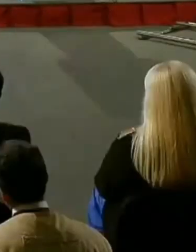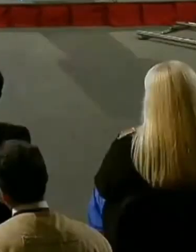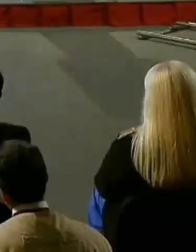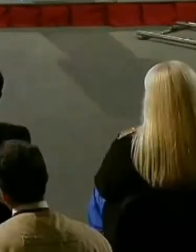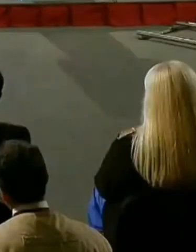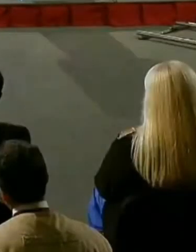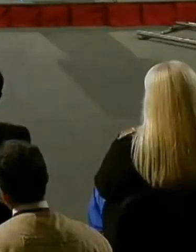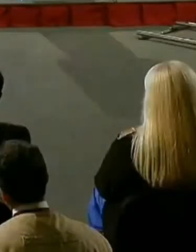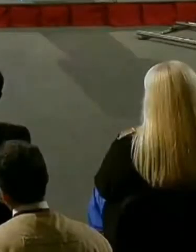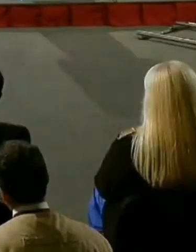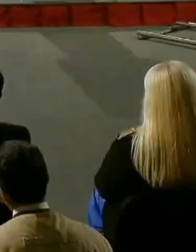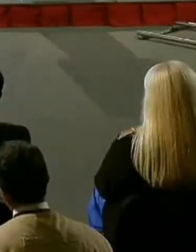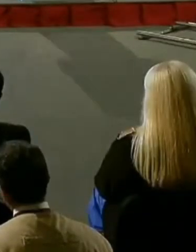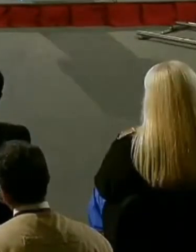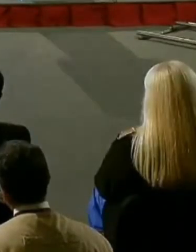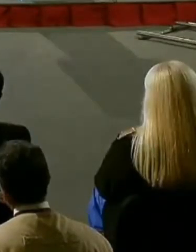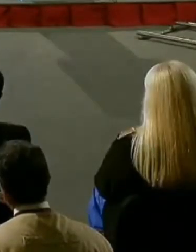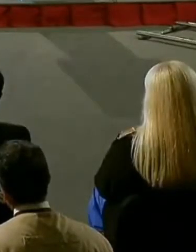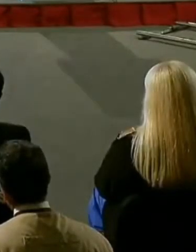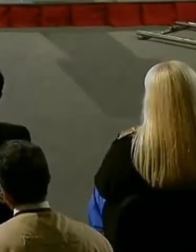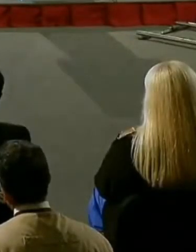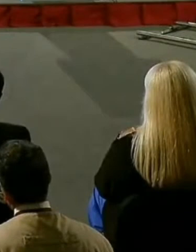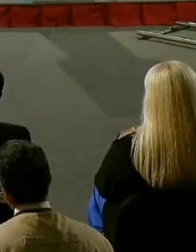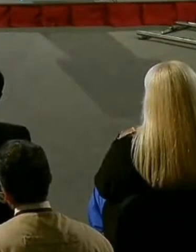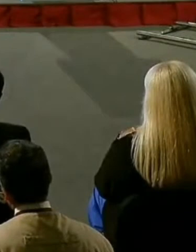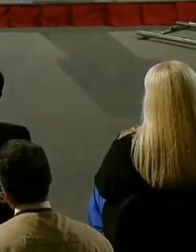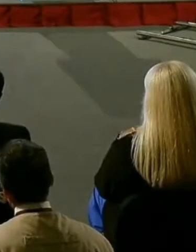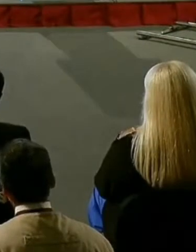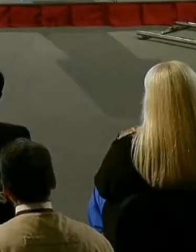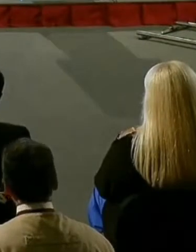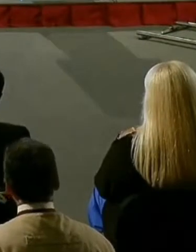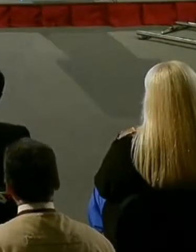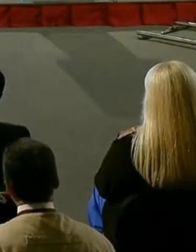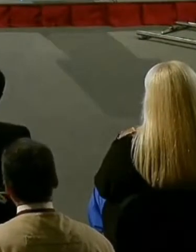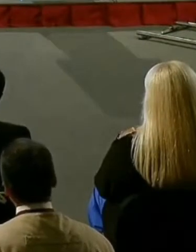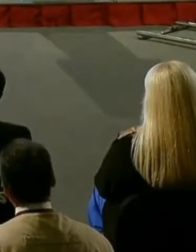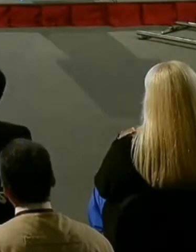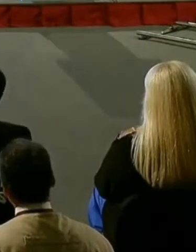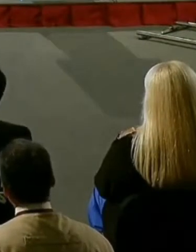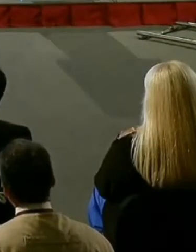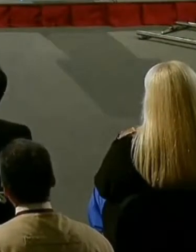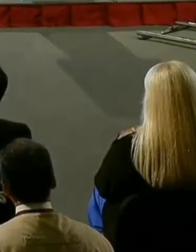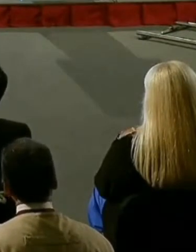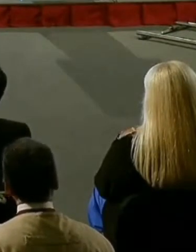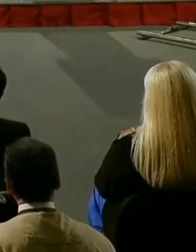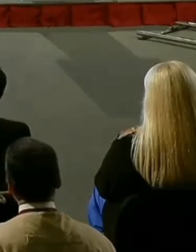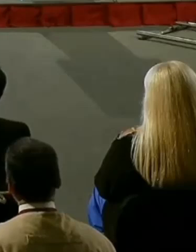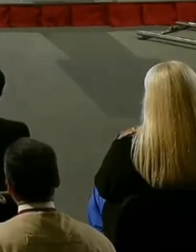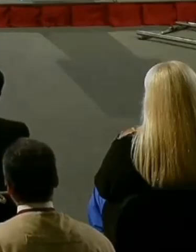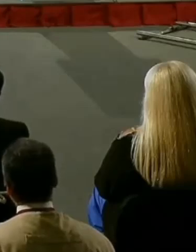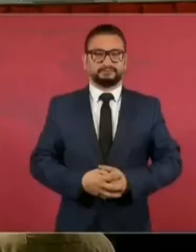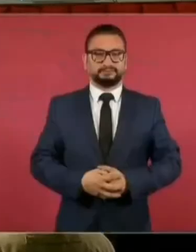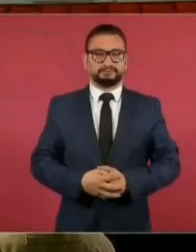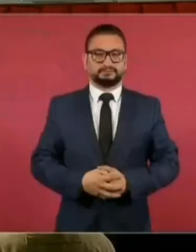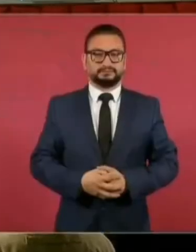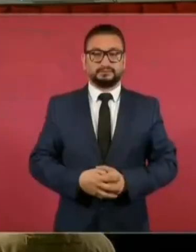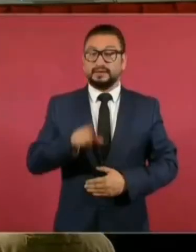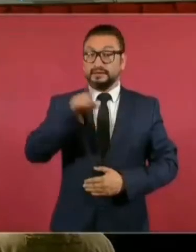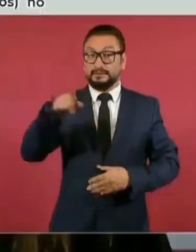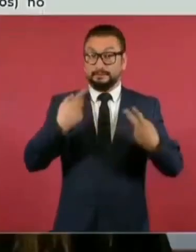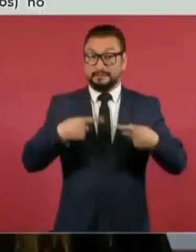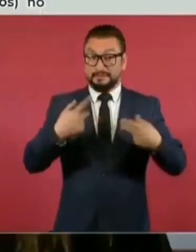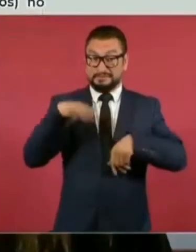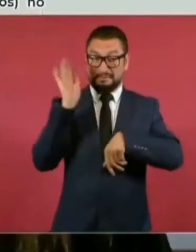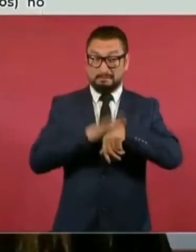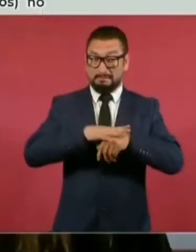4 familiares trabajando en la institución. La persona que acumula más familiares en